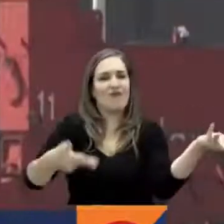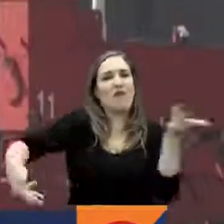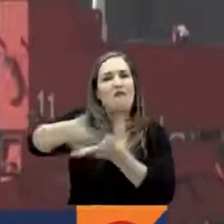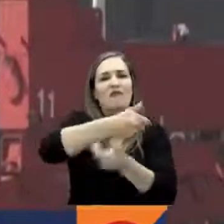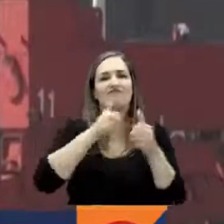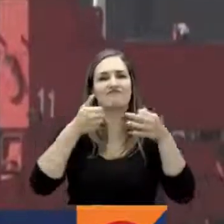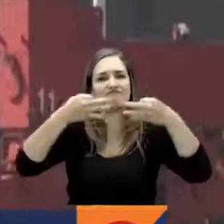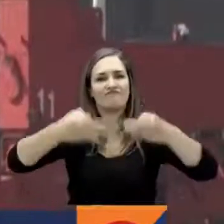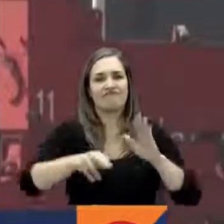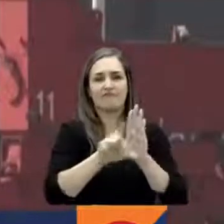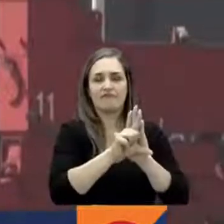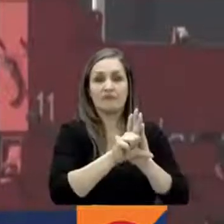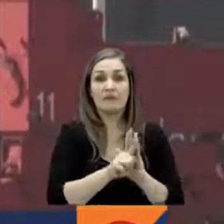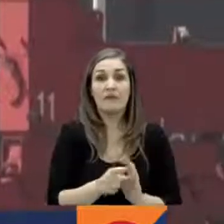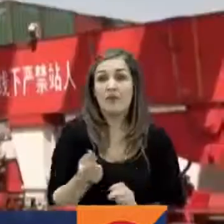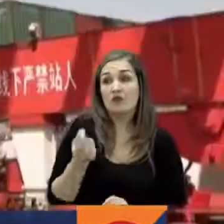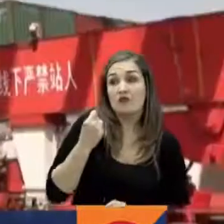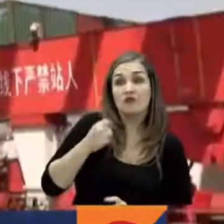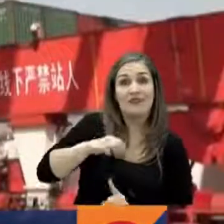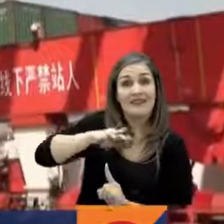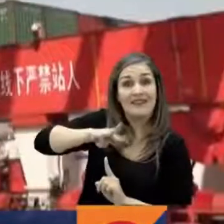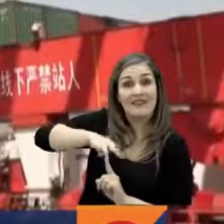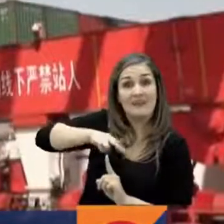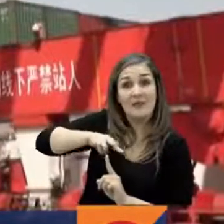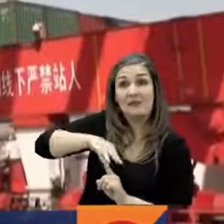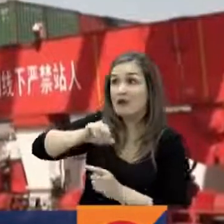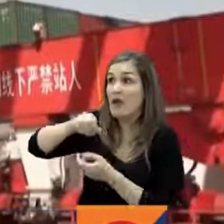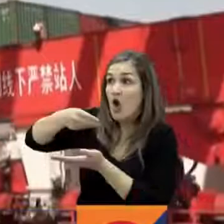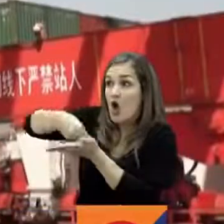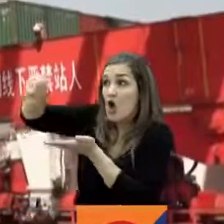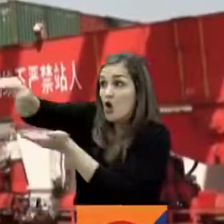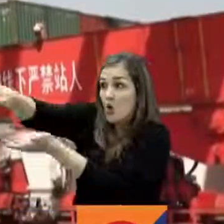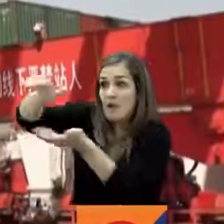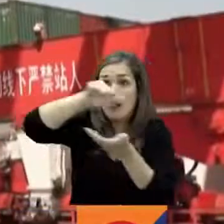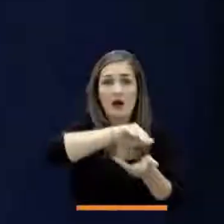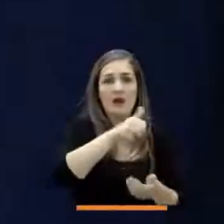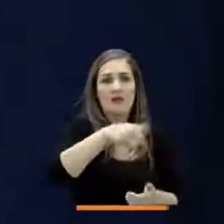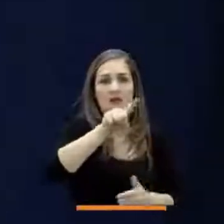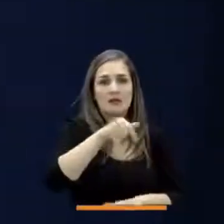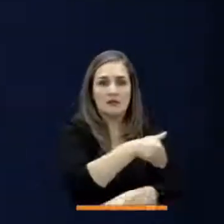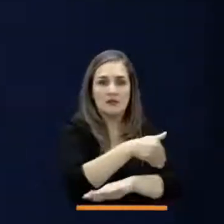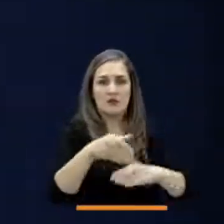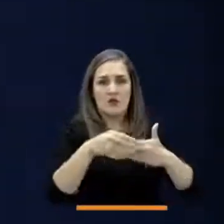trimestre de este año, Colombia importó mercancías desde Venezuela por 16 millones de dólares.